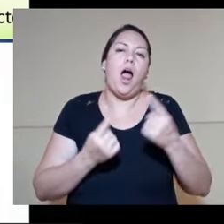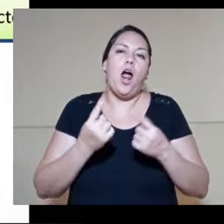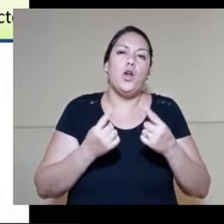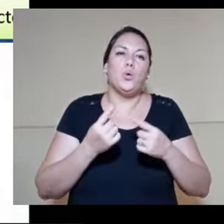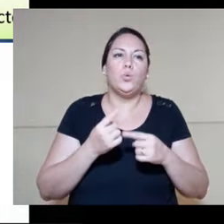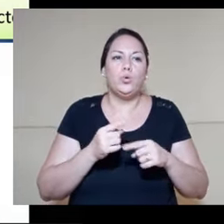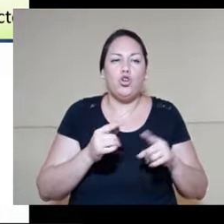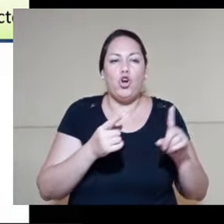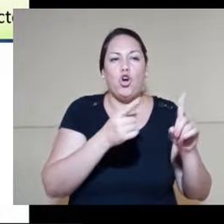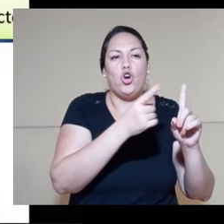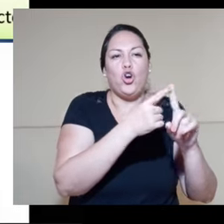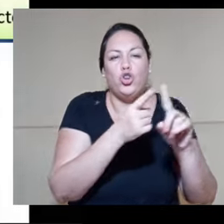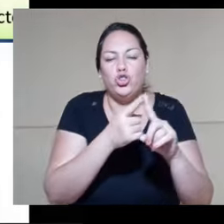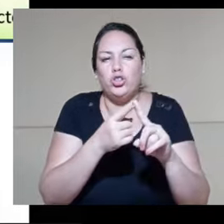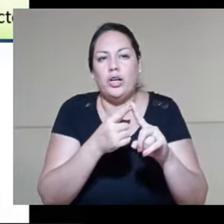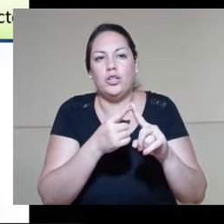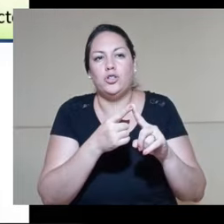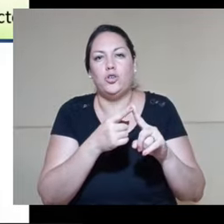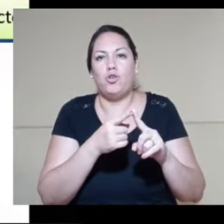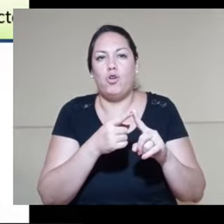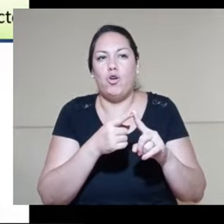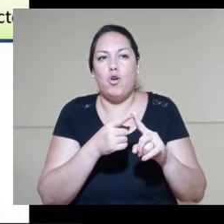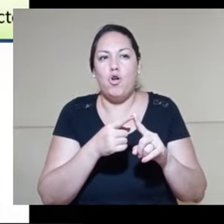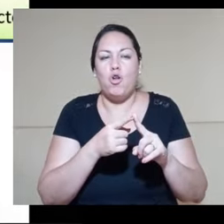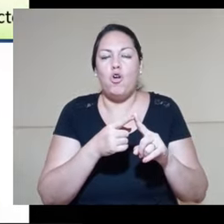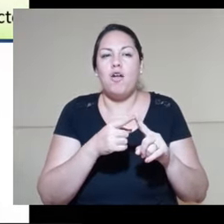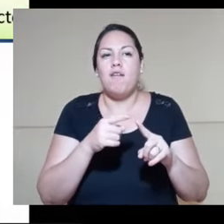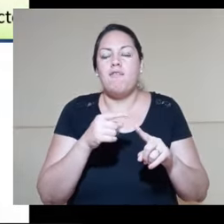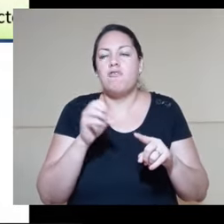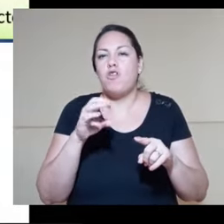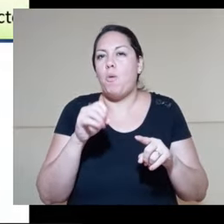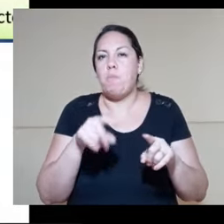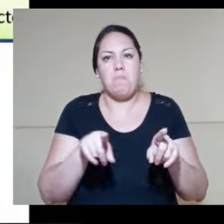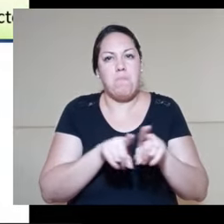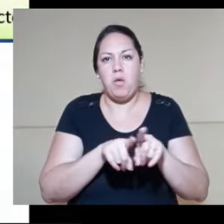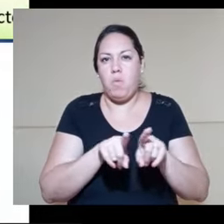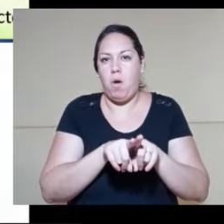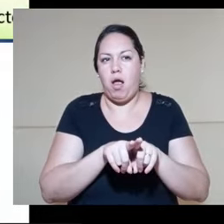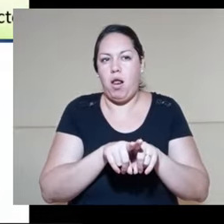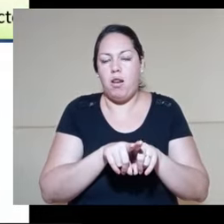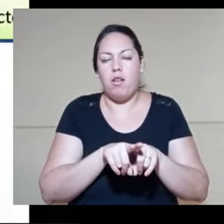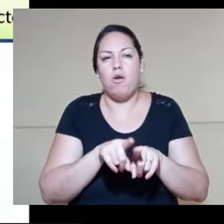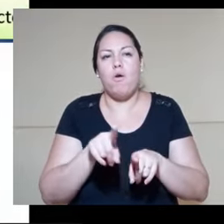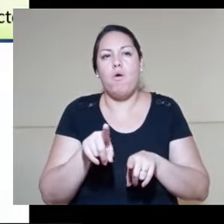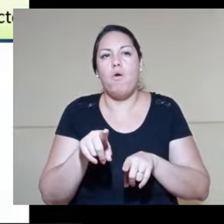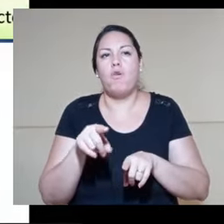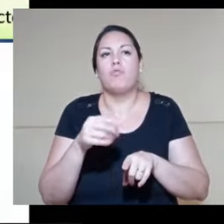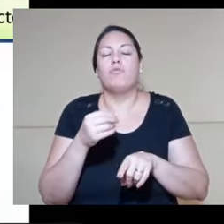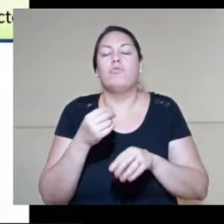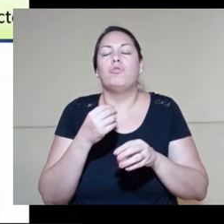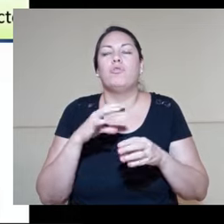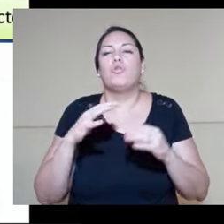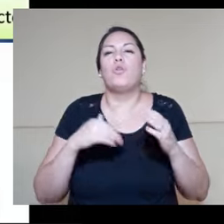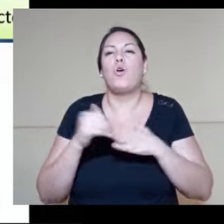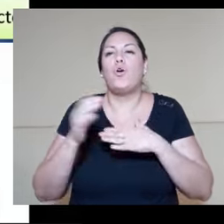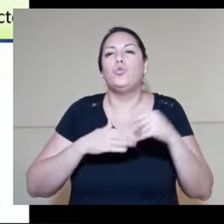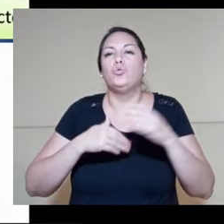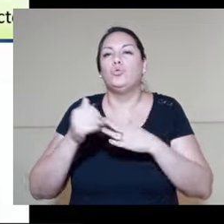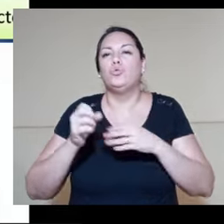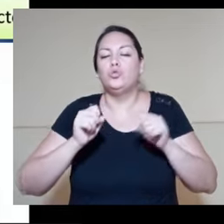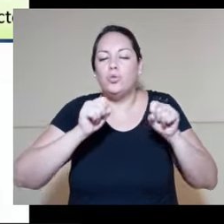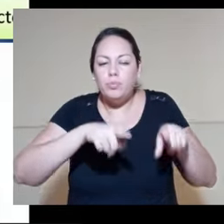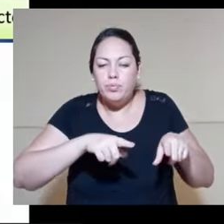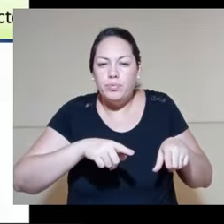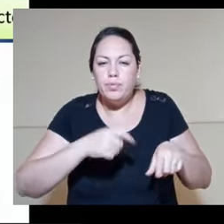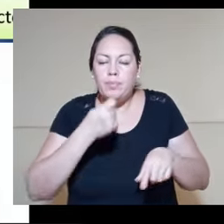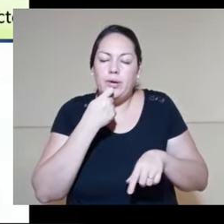neurotransmisor acetilcolina y serotonina, vas a tener axosomáticas que tienen también el mismo neurotransmisor, y eso dependerá de cómo